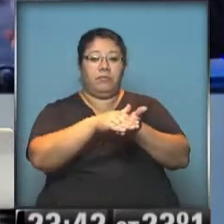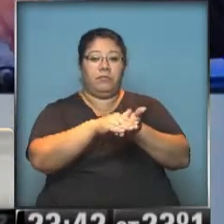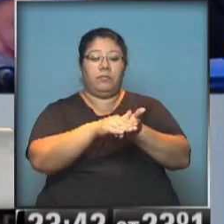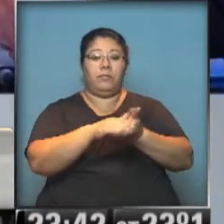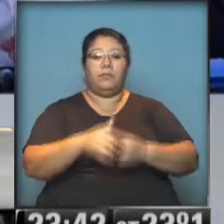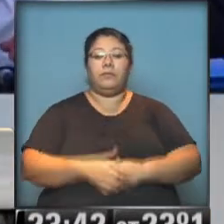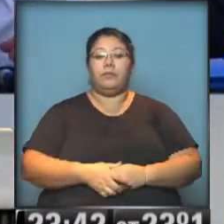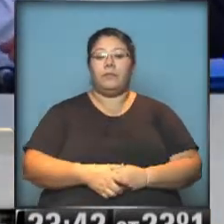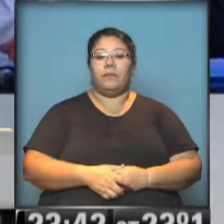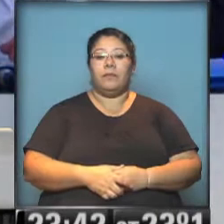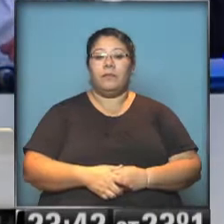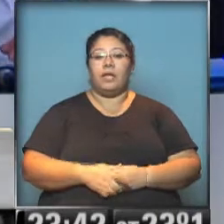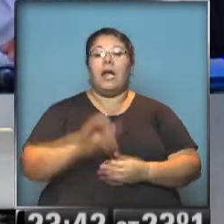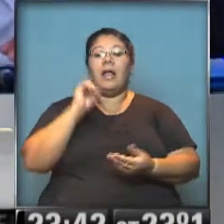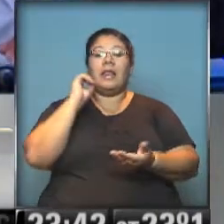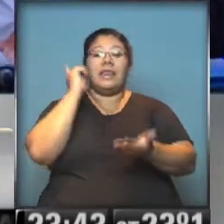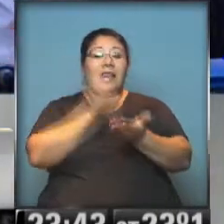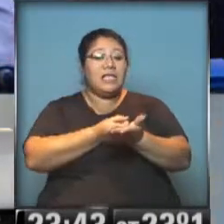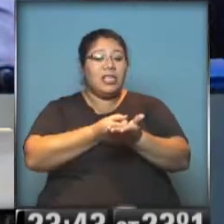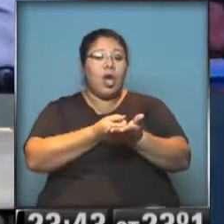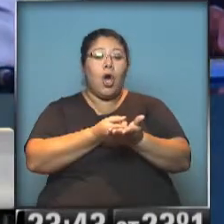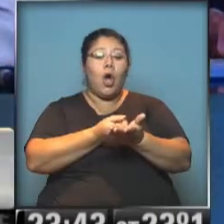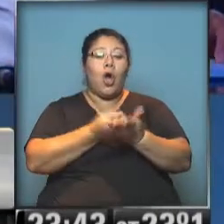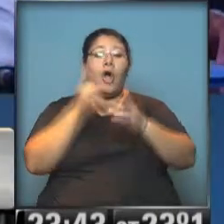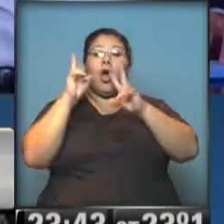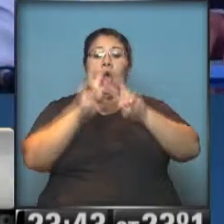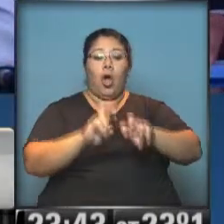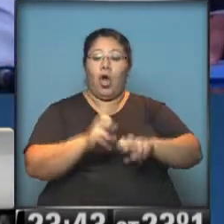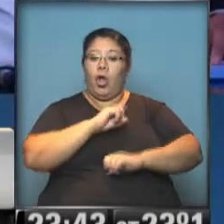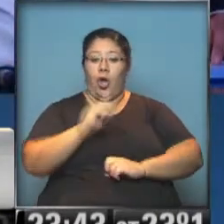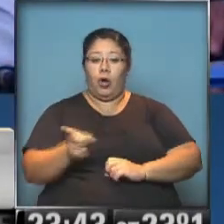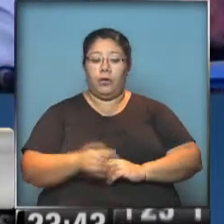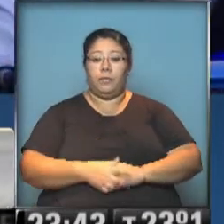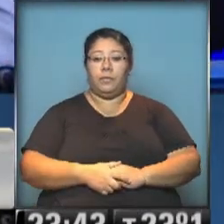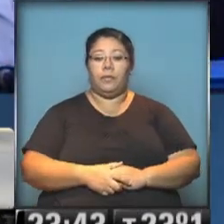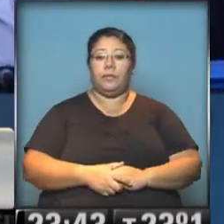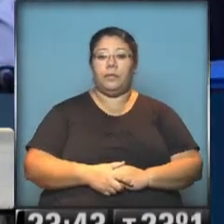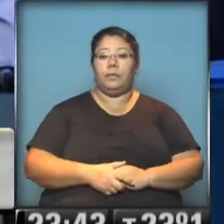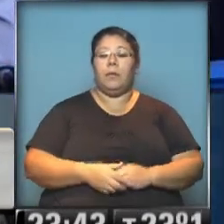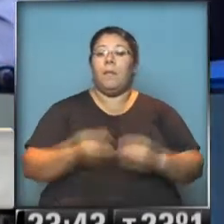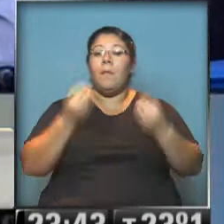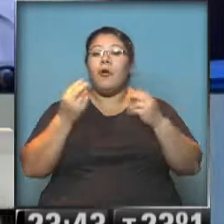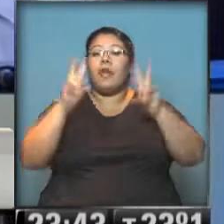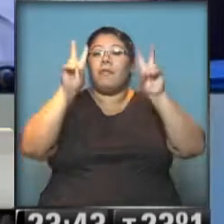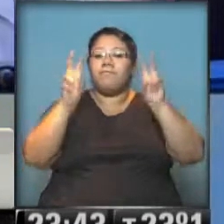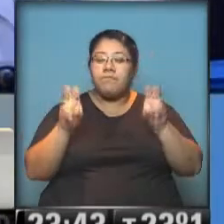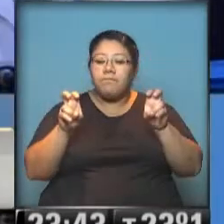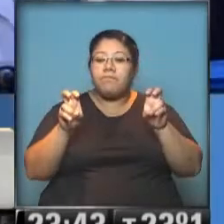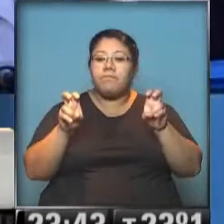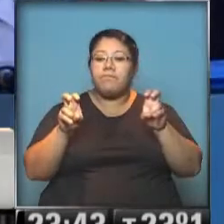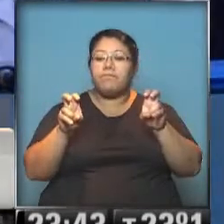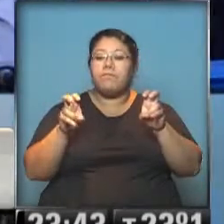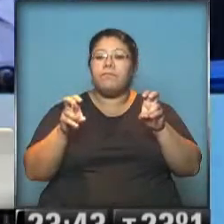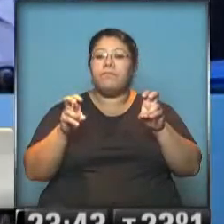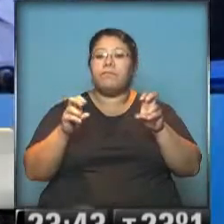someramente repasar los puntos por los cuales Rafecas desestima la denuncia de Nisman. Bien, vamos a ir